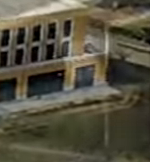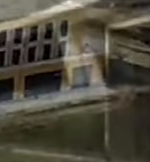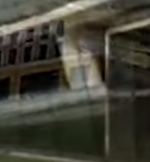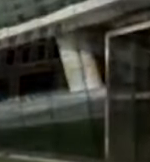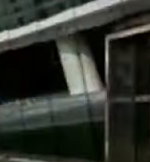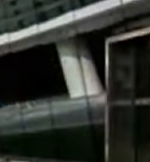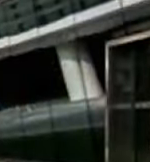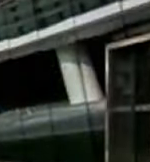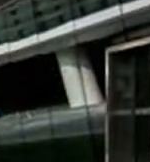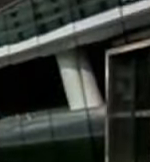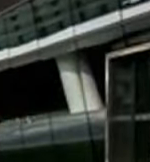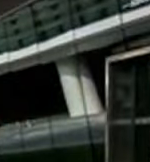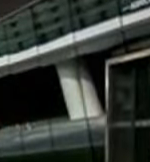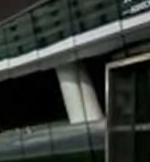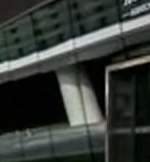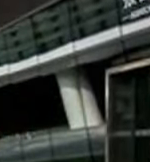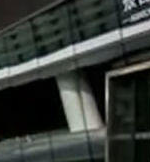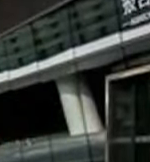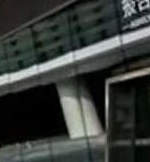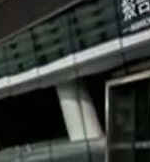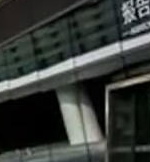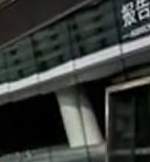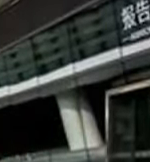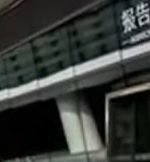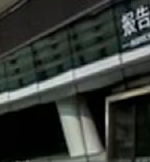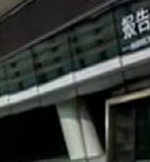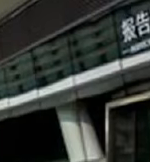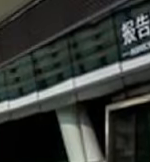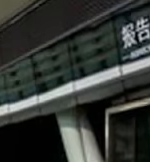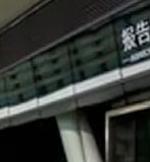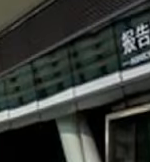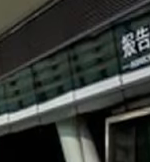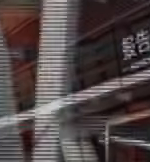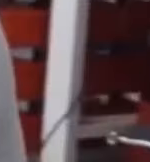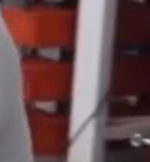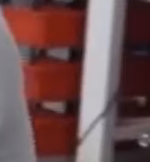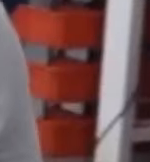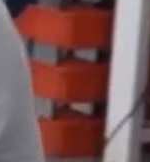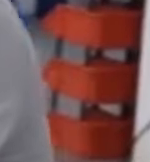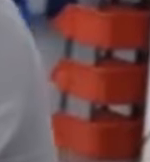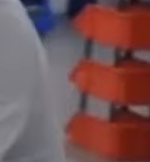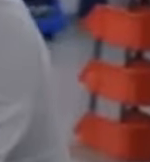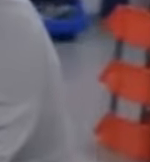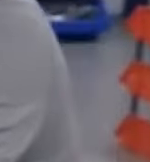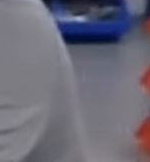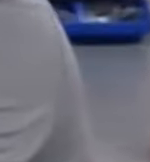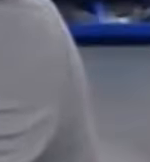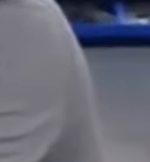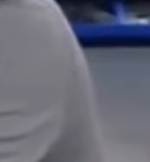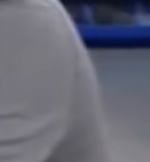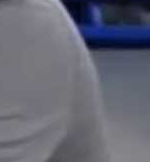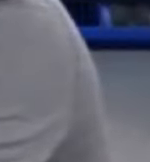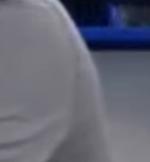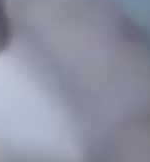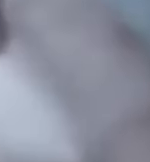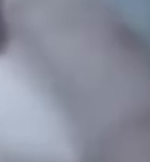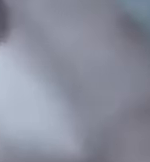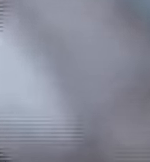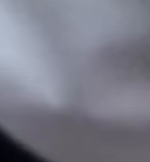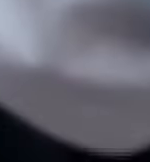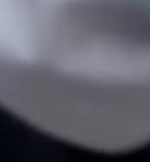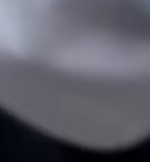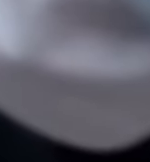ciudad, en realidad es un campus que alojará a 35.000 empleados. La mayoría del personal que allí habitará